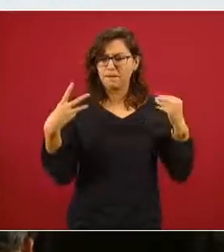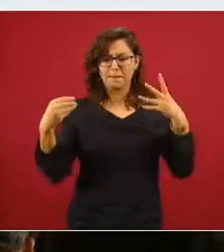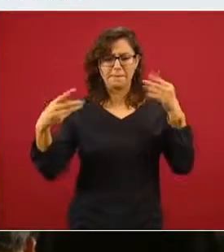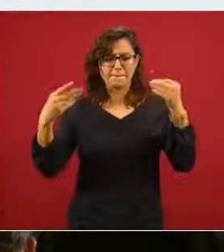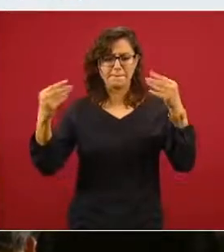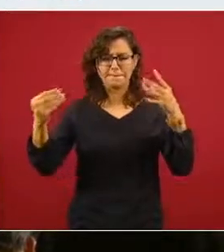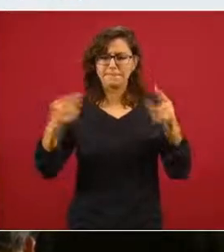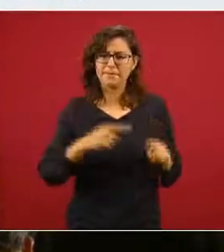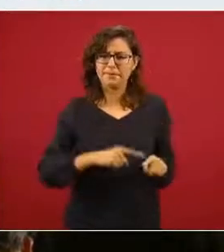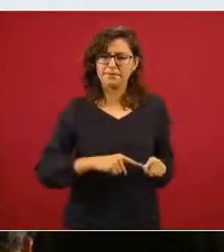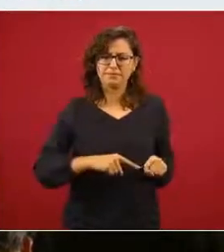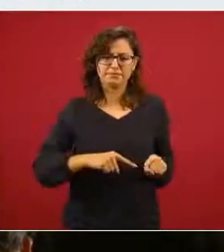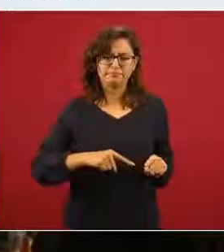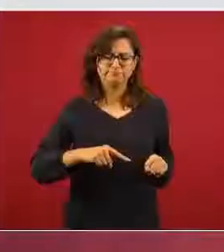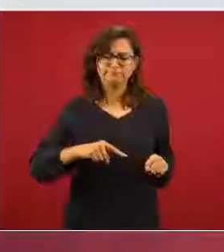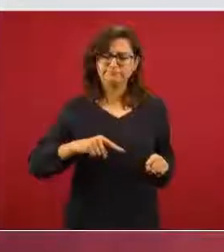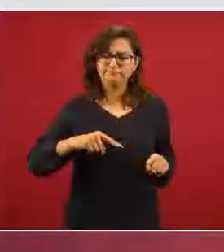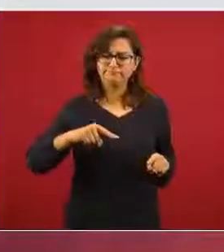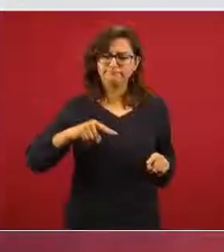epidemia, continuó,